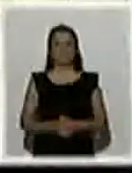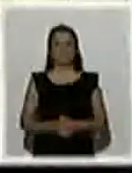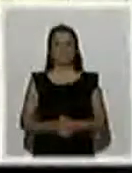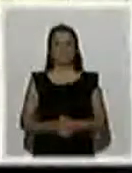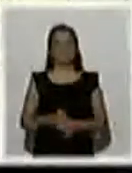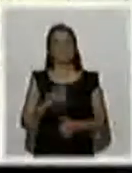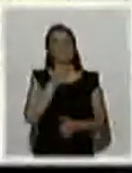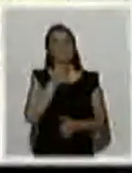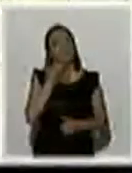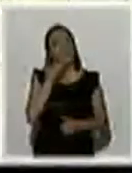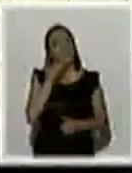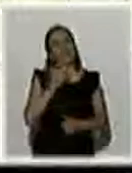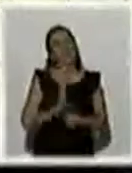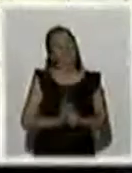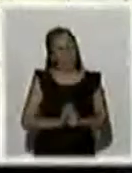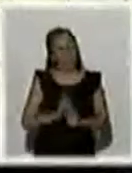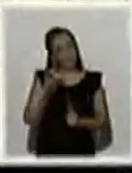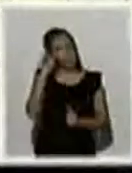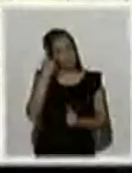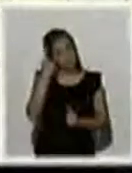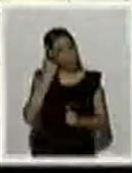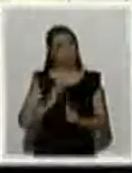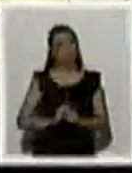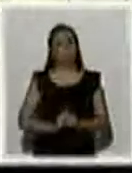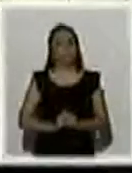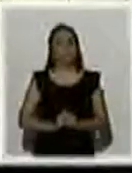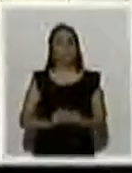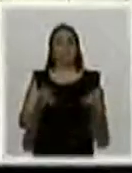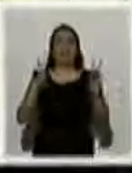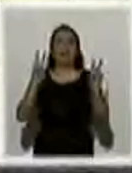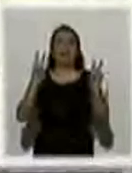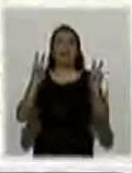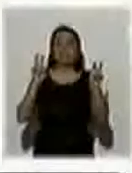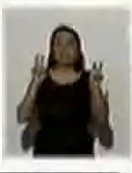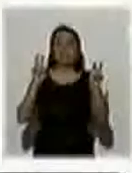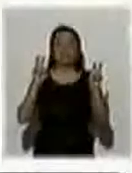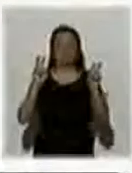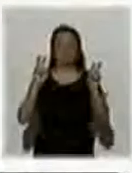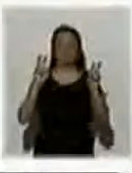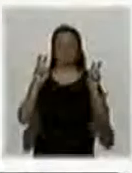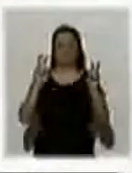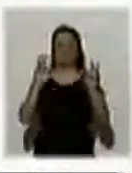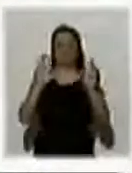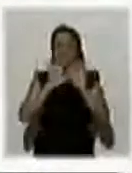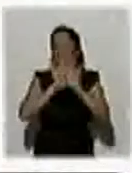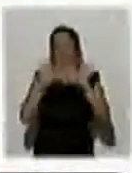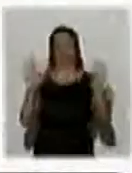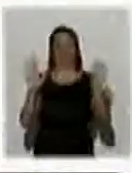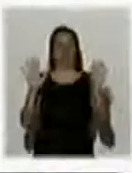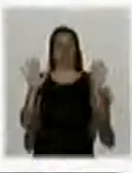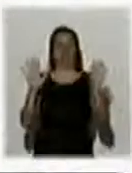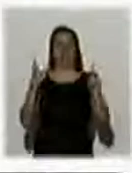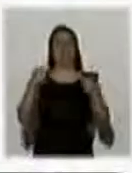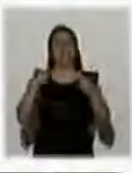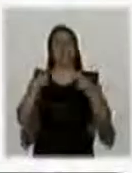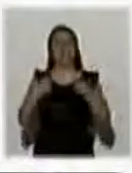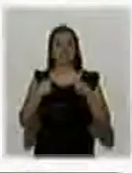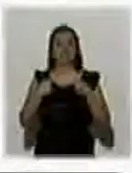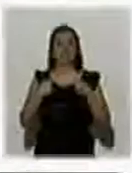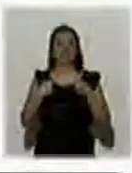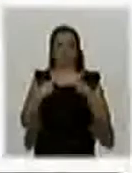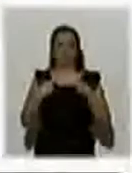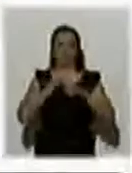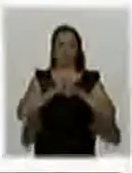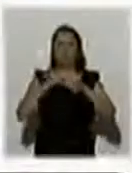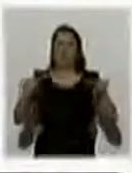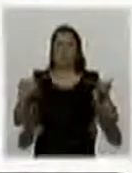quiero referirme inicialmente al tema escandaloso de los gastos de campaña. Honestamente,